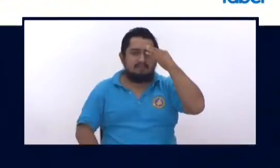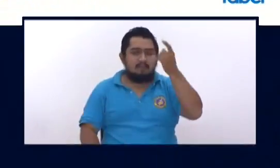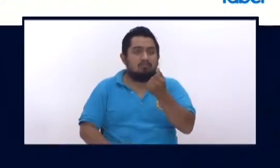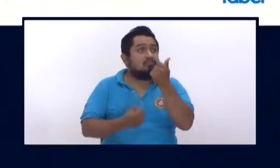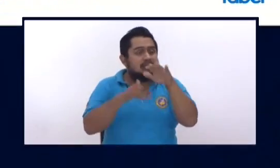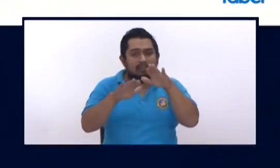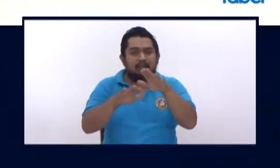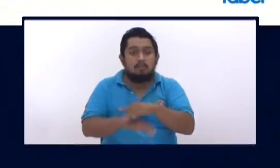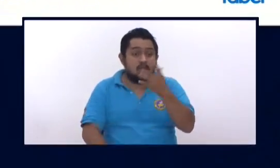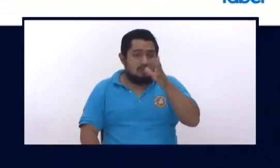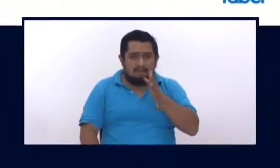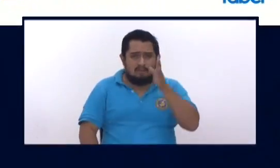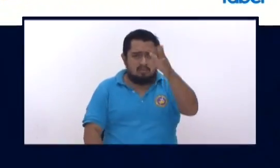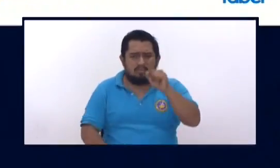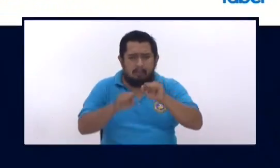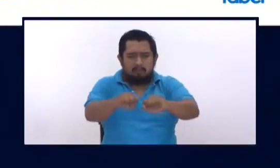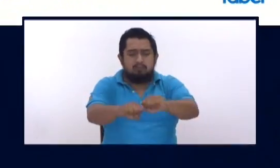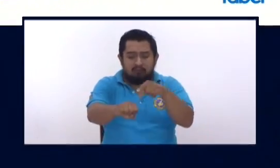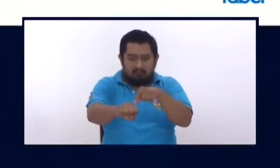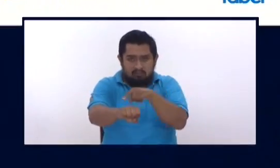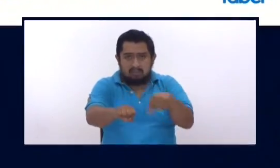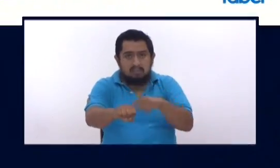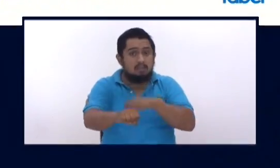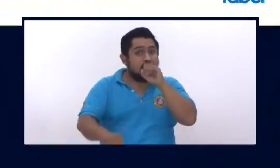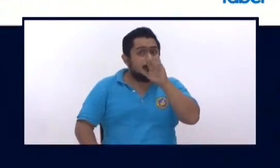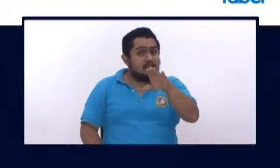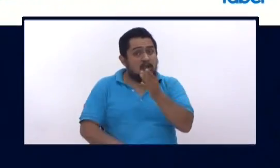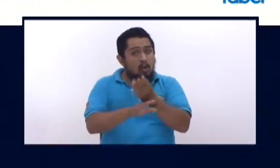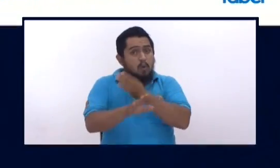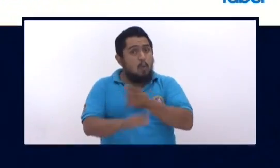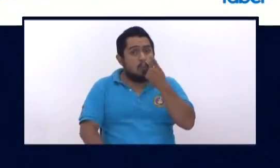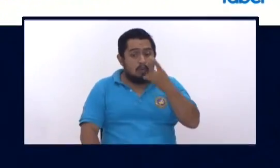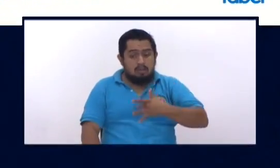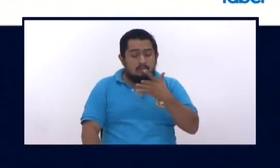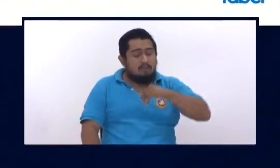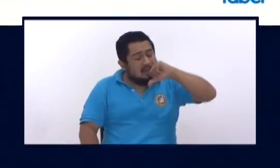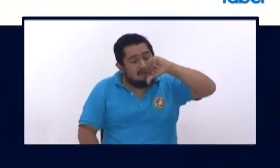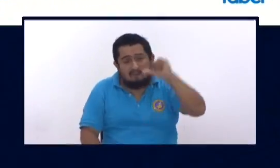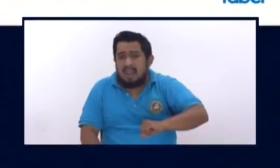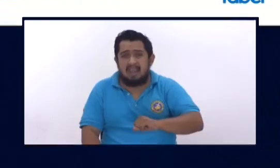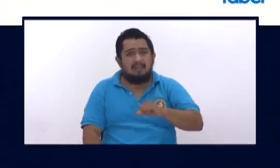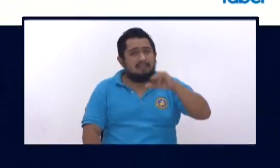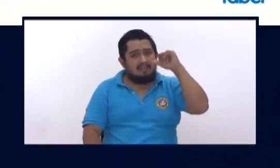el día que se vayan a ir por favor aquí le voy a tirar la advertencia que se siente se siente horrible